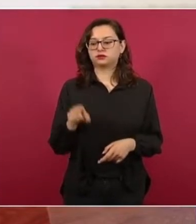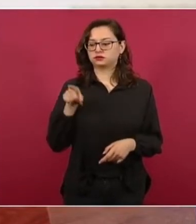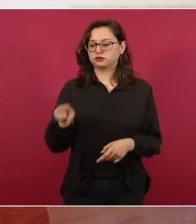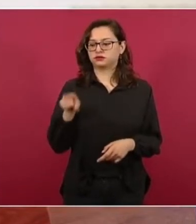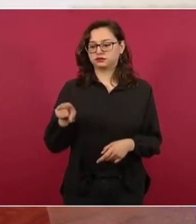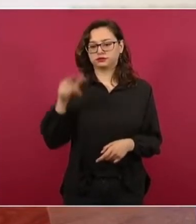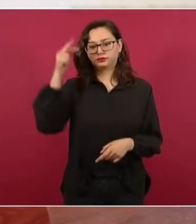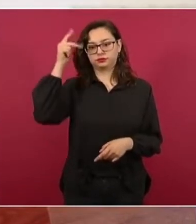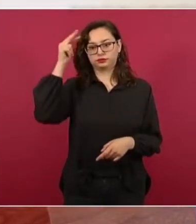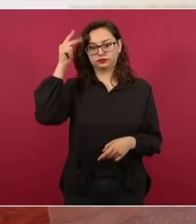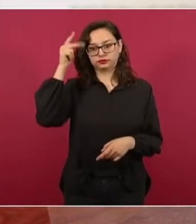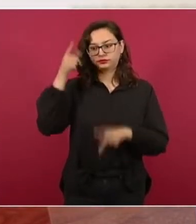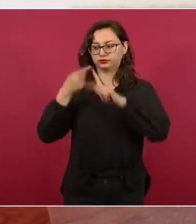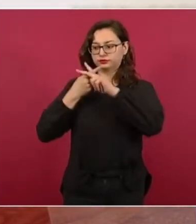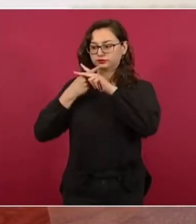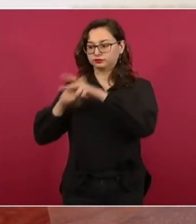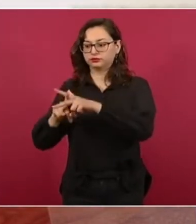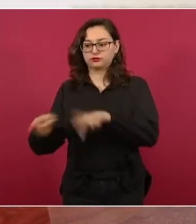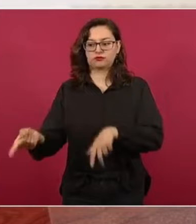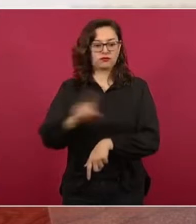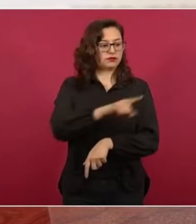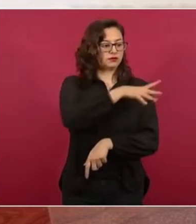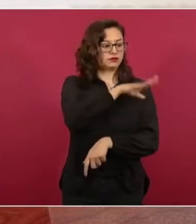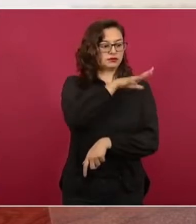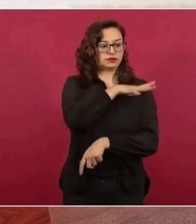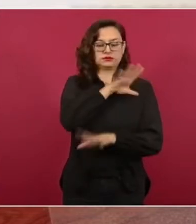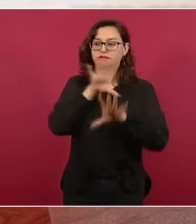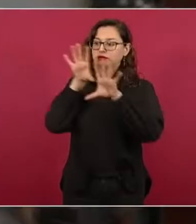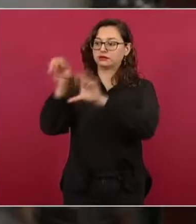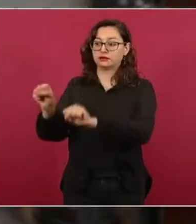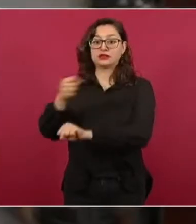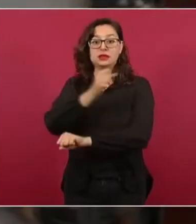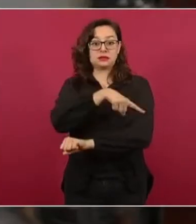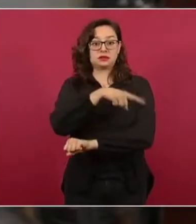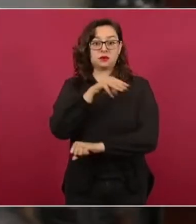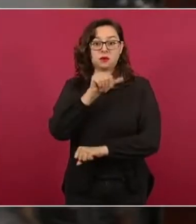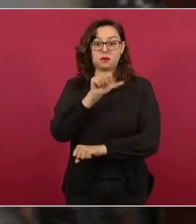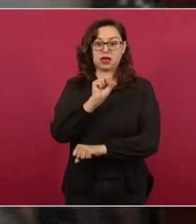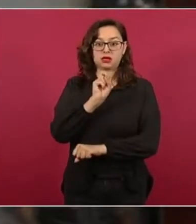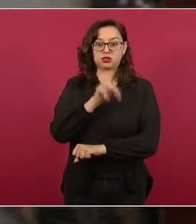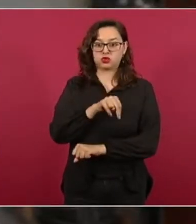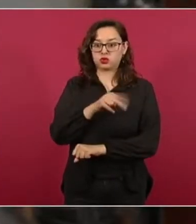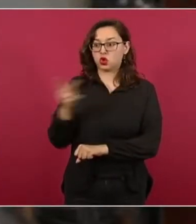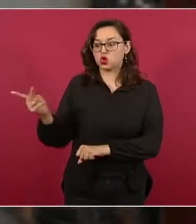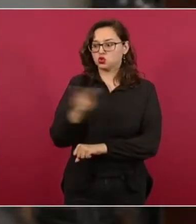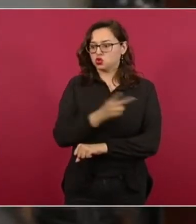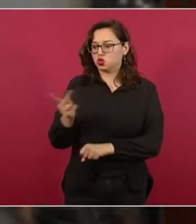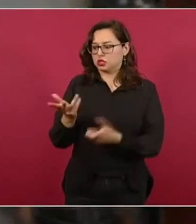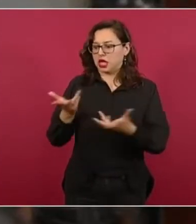y lo liberó. por ser hermano masón.